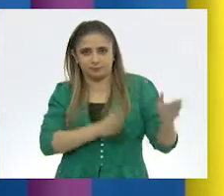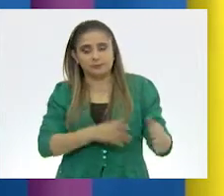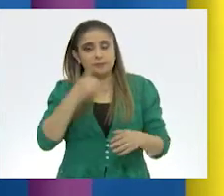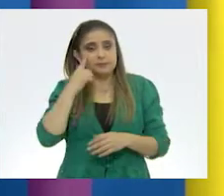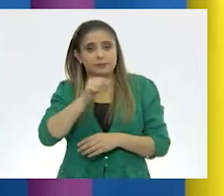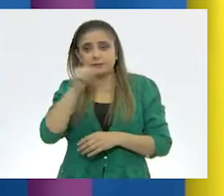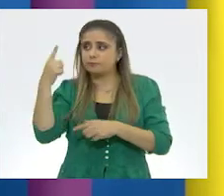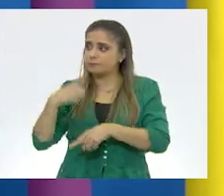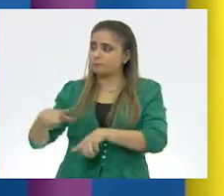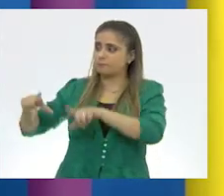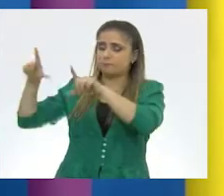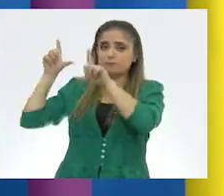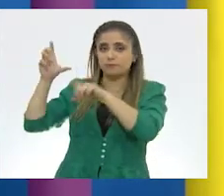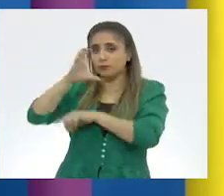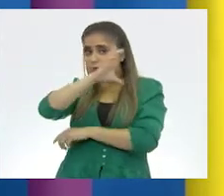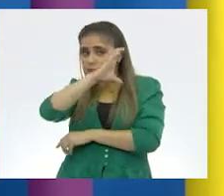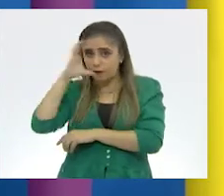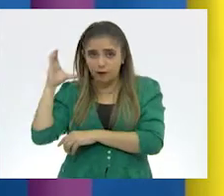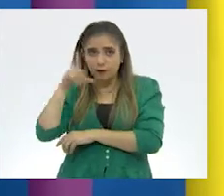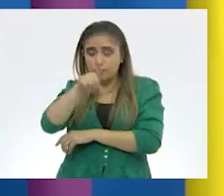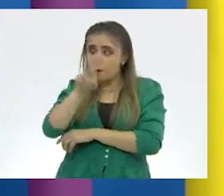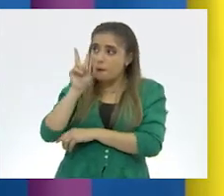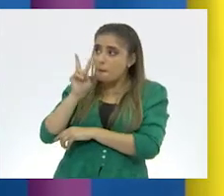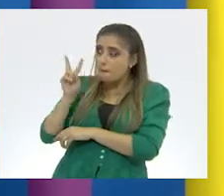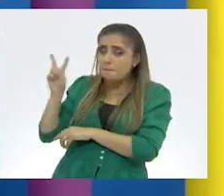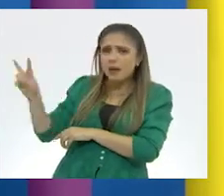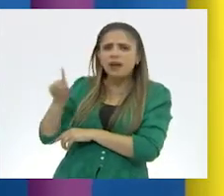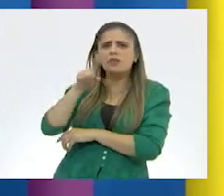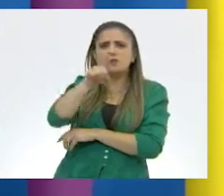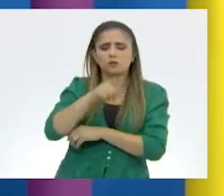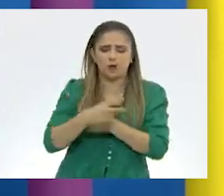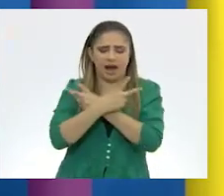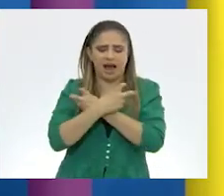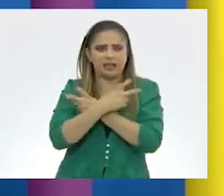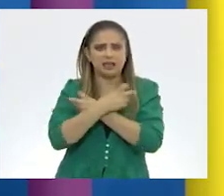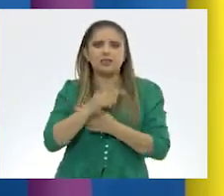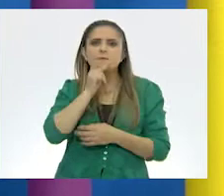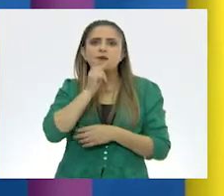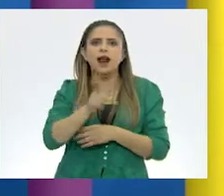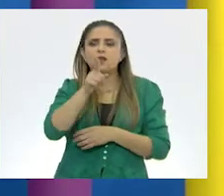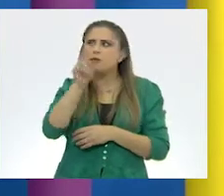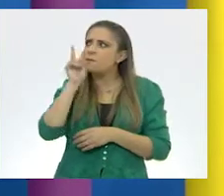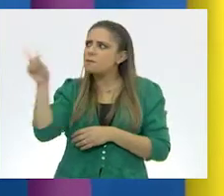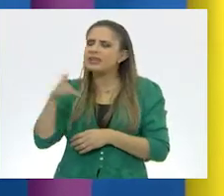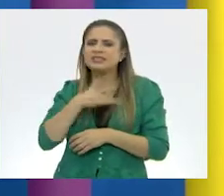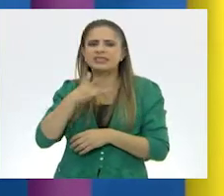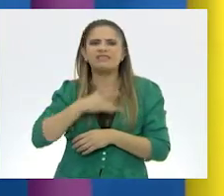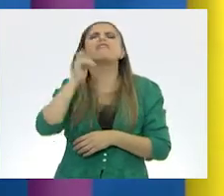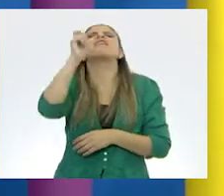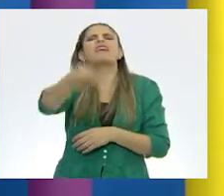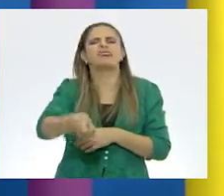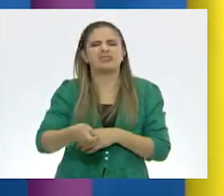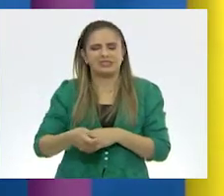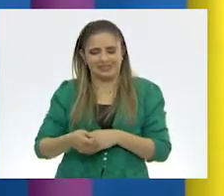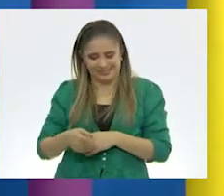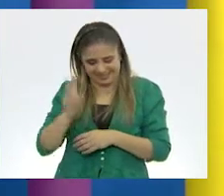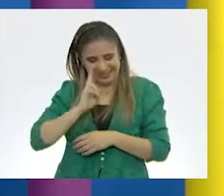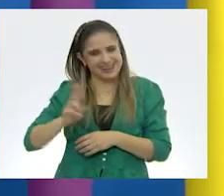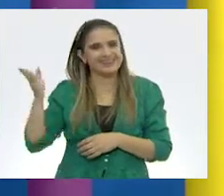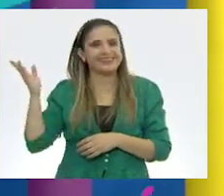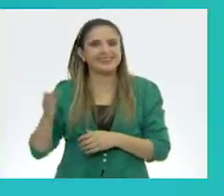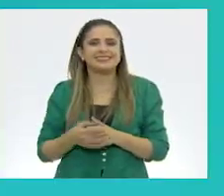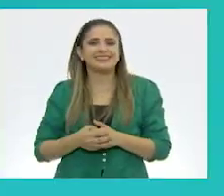unas imágenes y voy a pedirte que menciones un adjetivo que genere suspenso o miedo. Vamos a